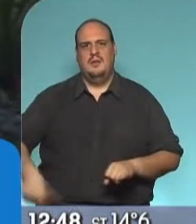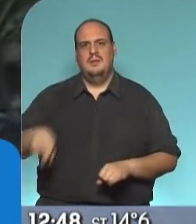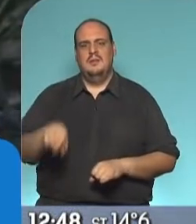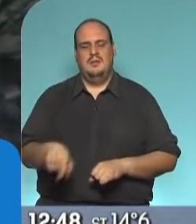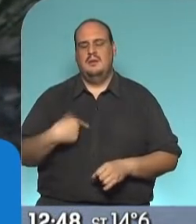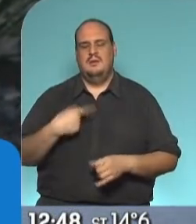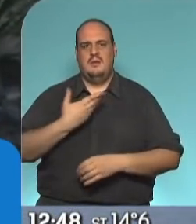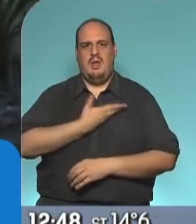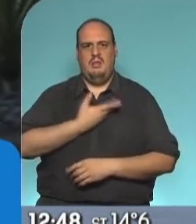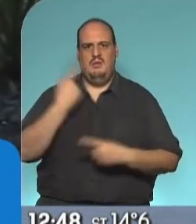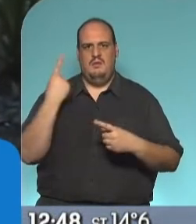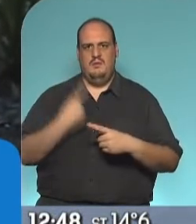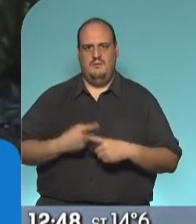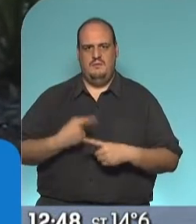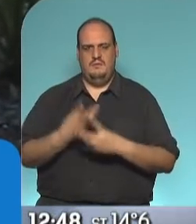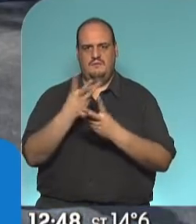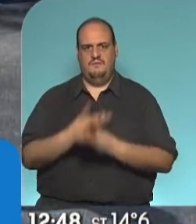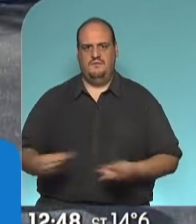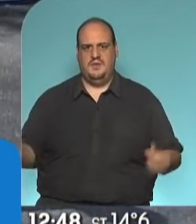ha finalizado.